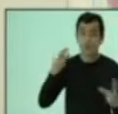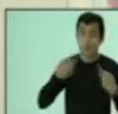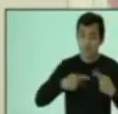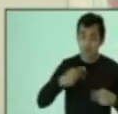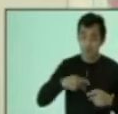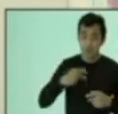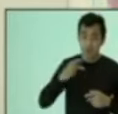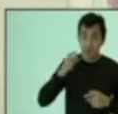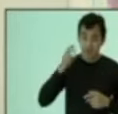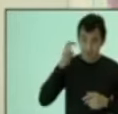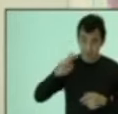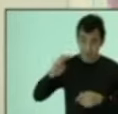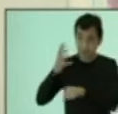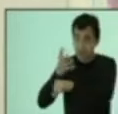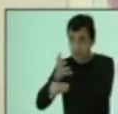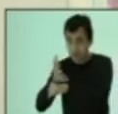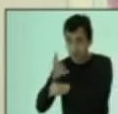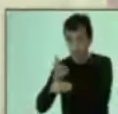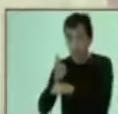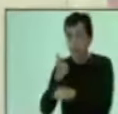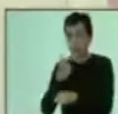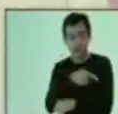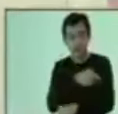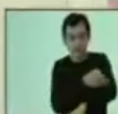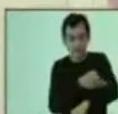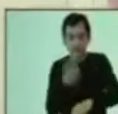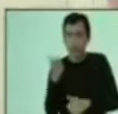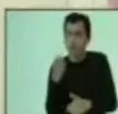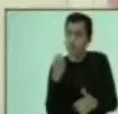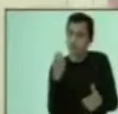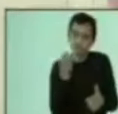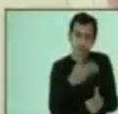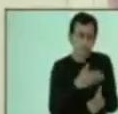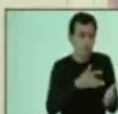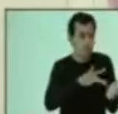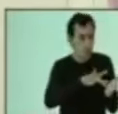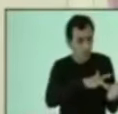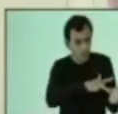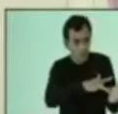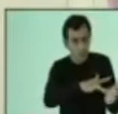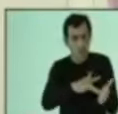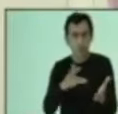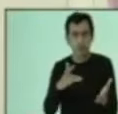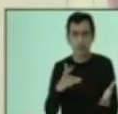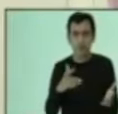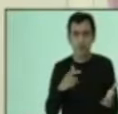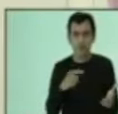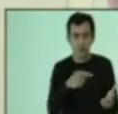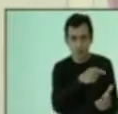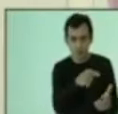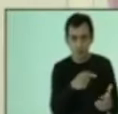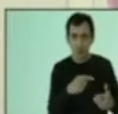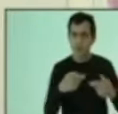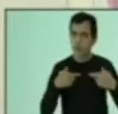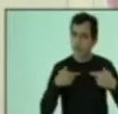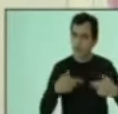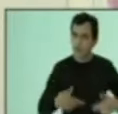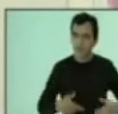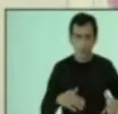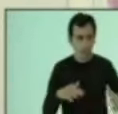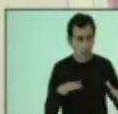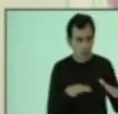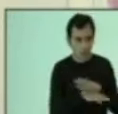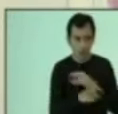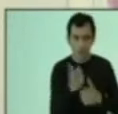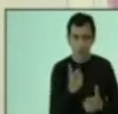dinero a sus familias, se nota el desarrollo en sus viviendas, se nota el desarrollo en su manera de vestir, pero